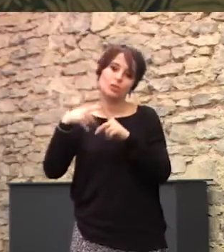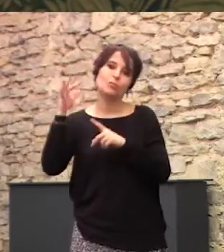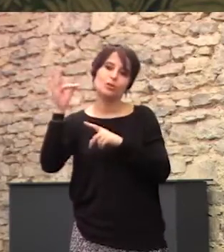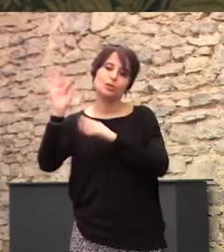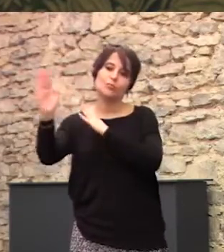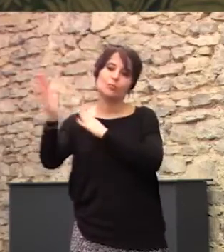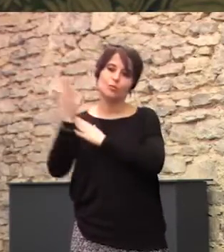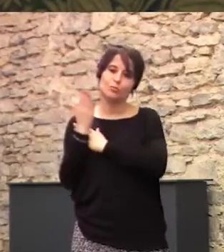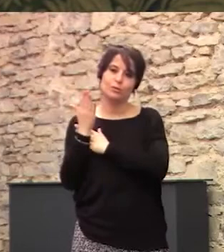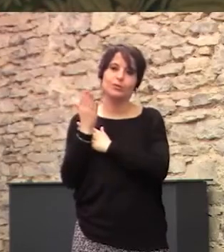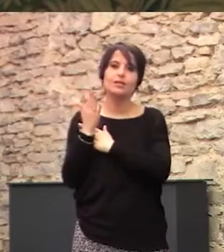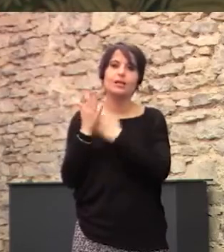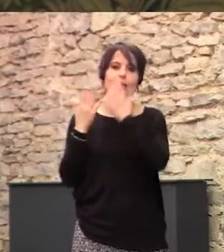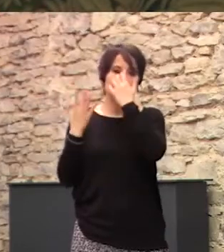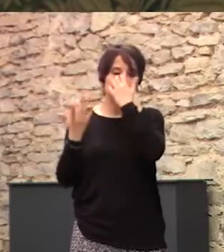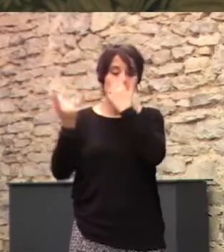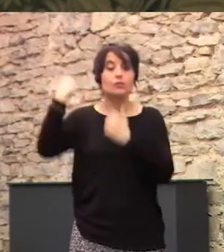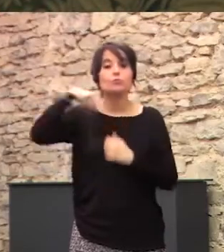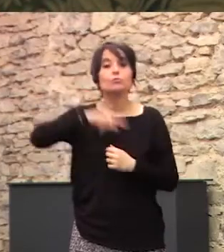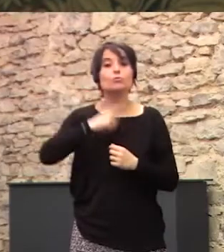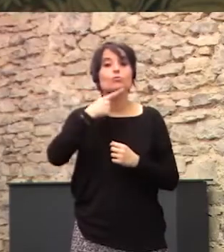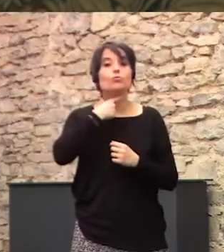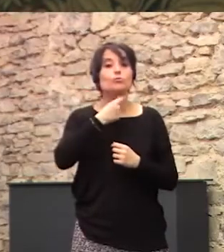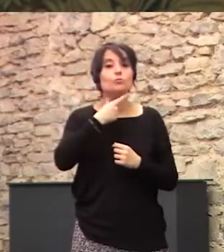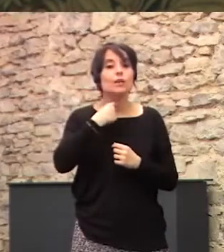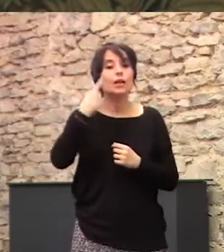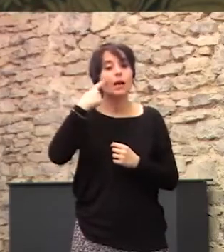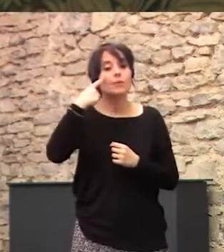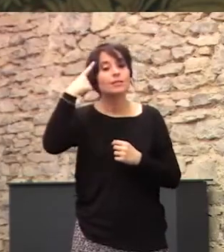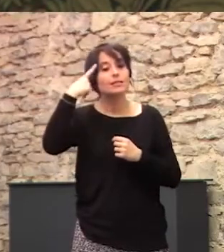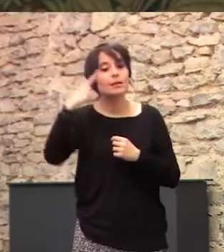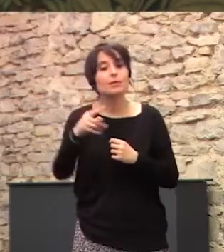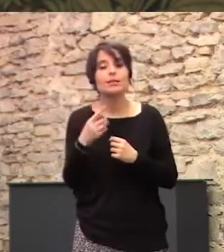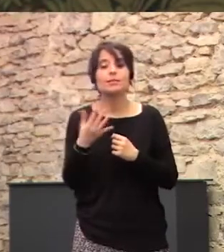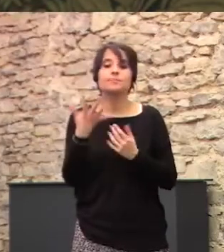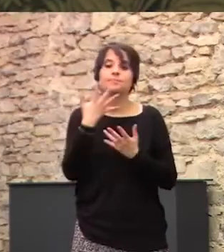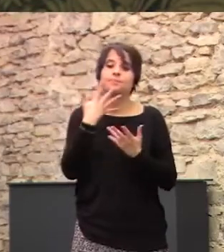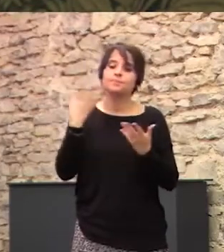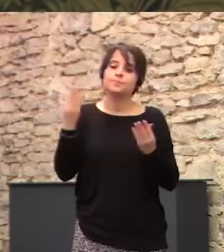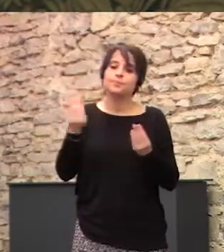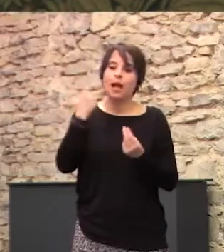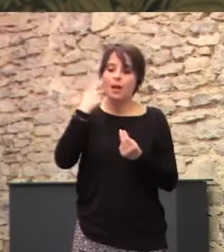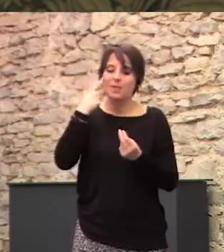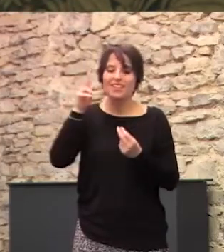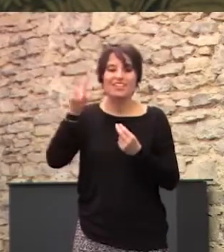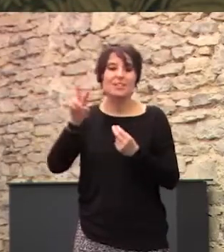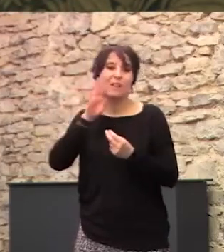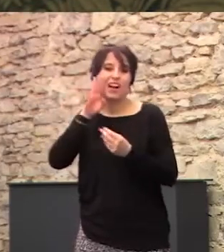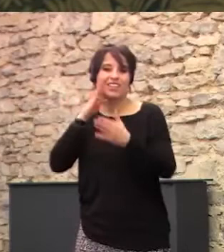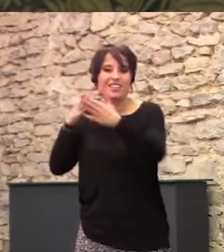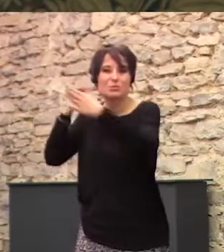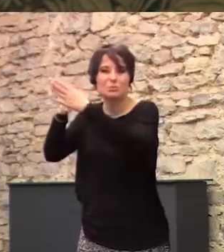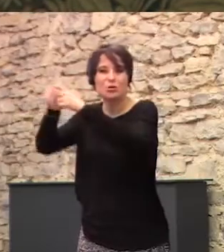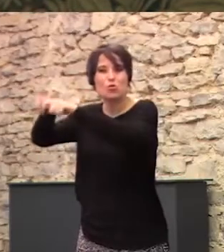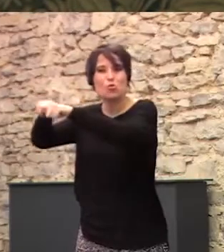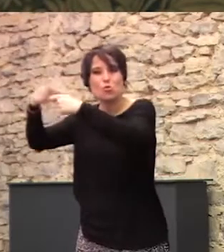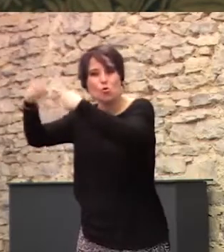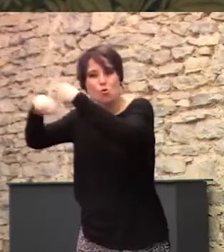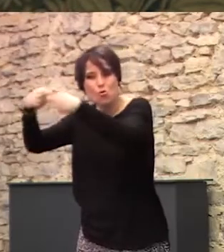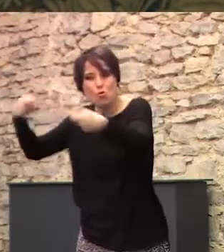propuestas. Pero nos gustaría saber si hay, o sea, cómo se dan esos nudos de verdad o